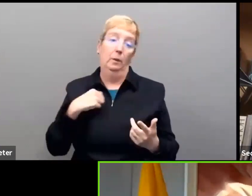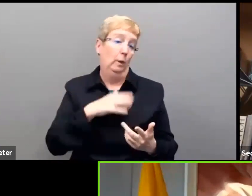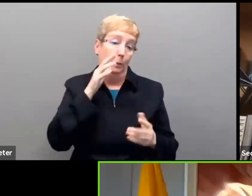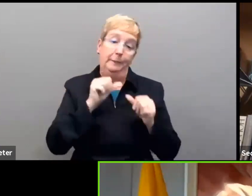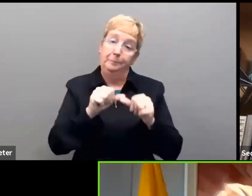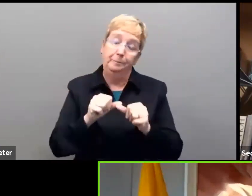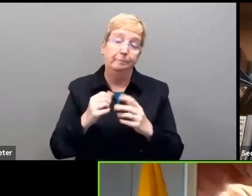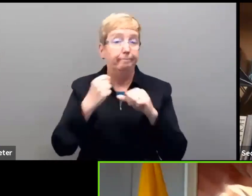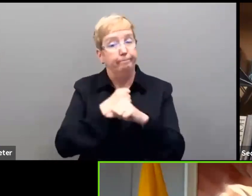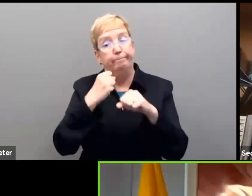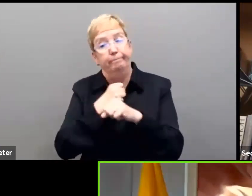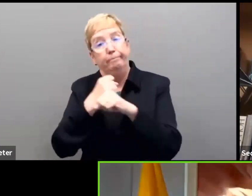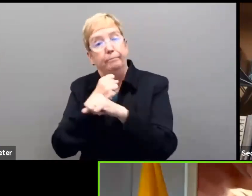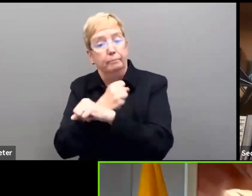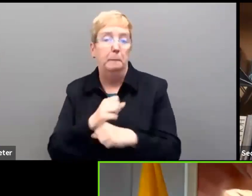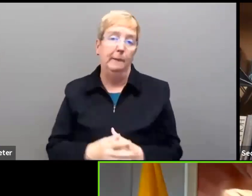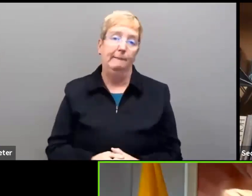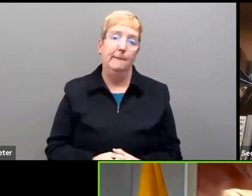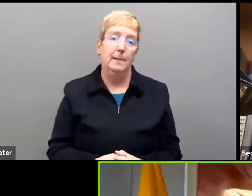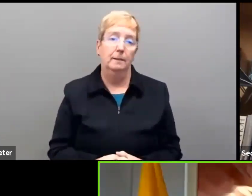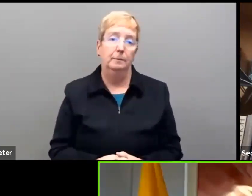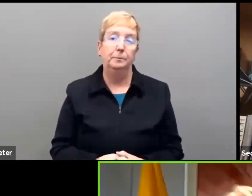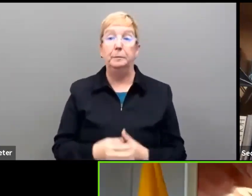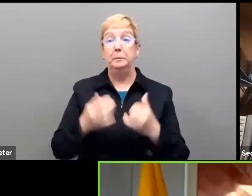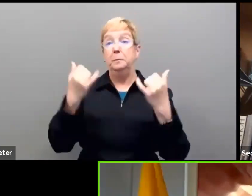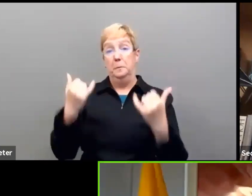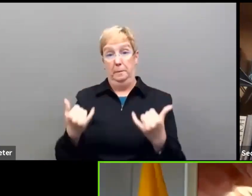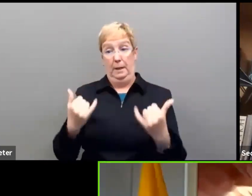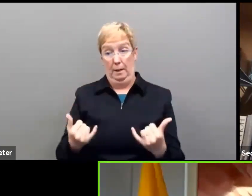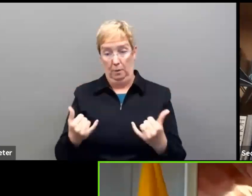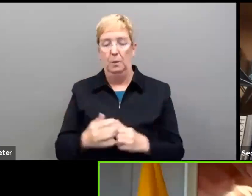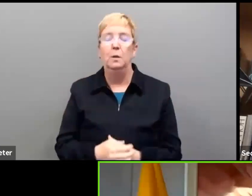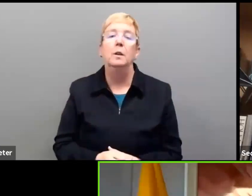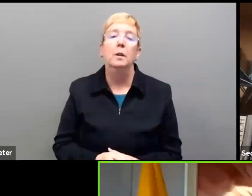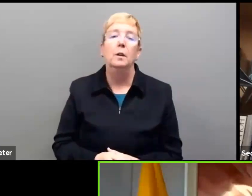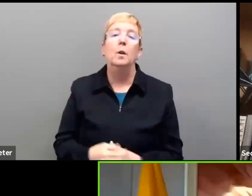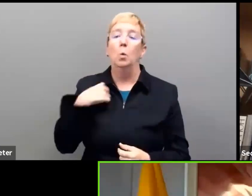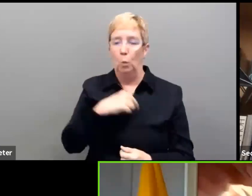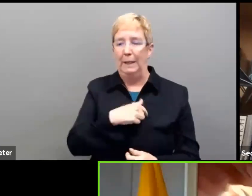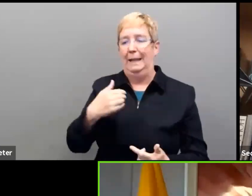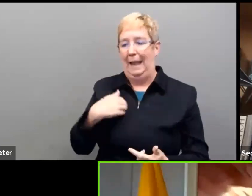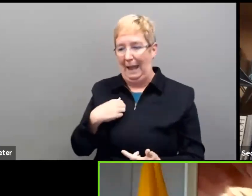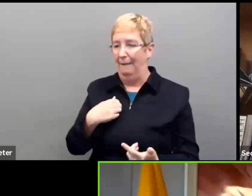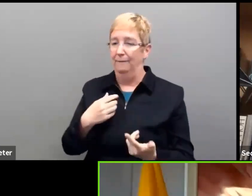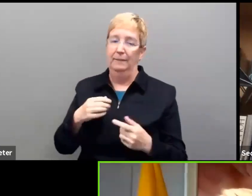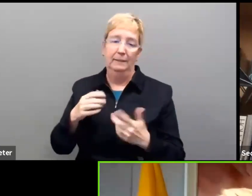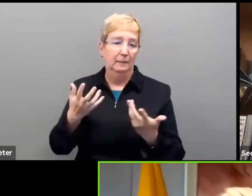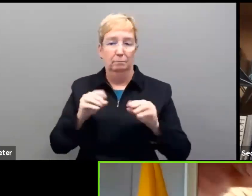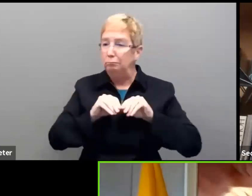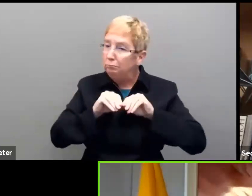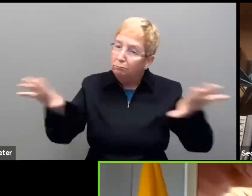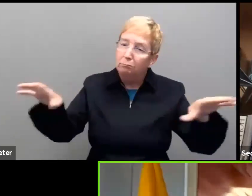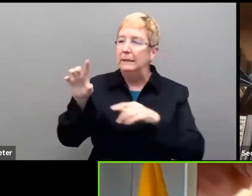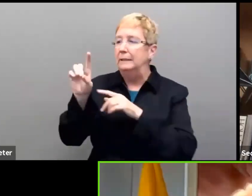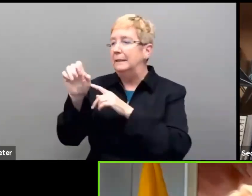volviendo a lo mismo y por eso estamos haciendo vacunas obligatorias en lugares donde tiene sentido dado los riesgos actuales y vamos a seguir haciendo todo